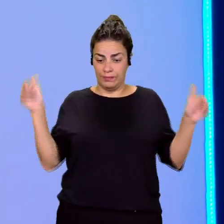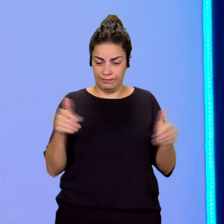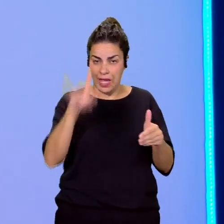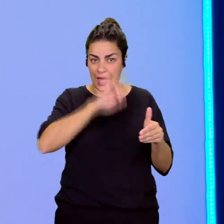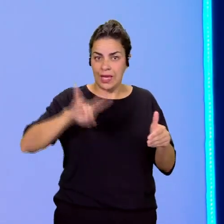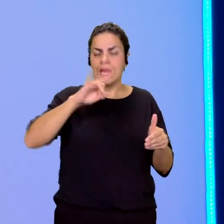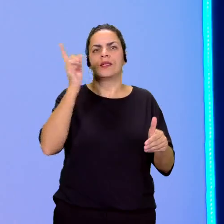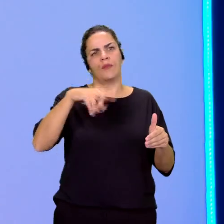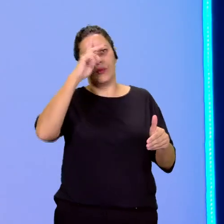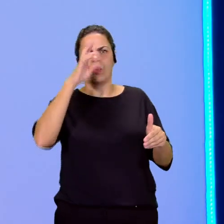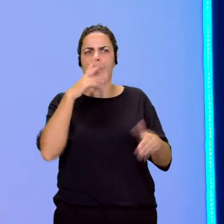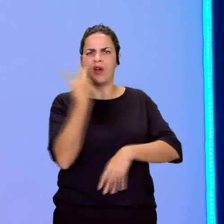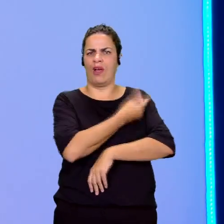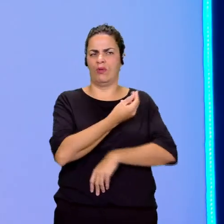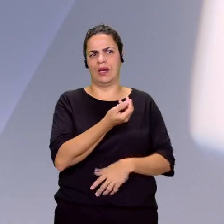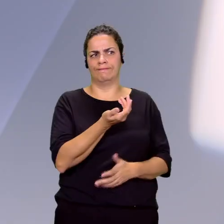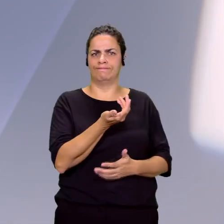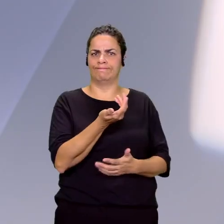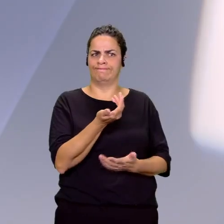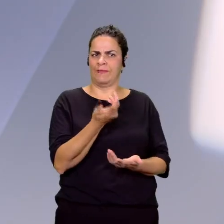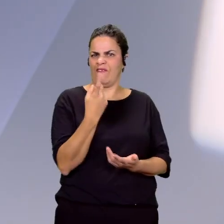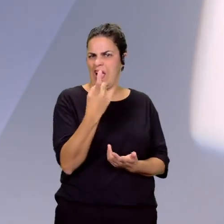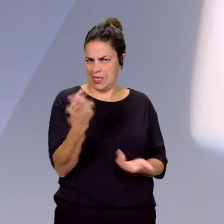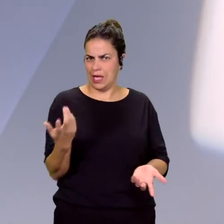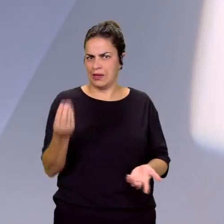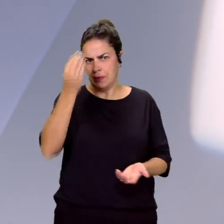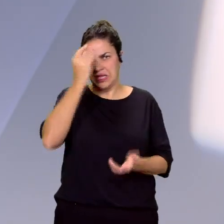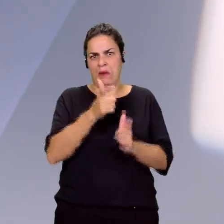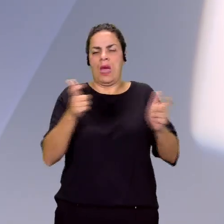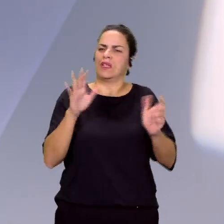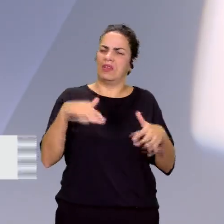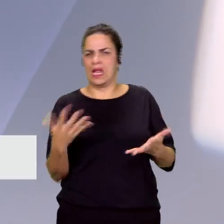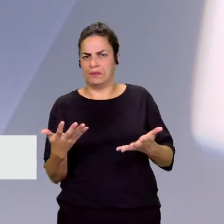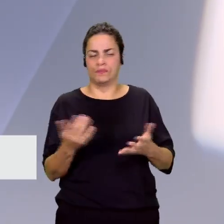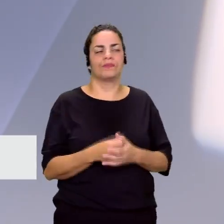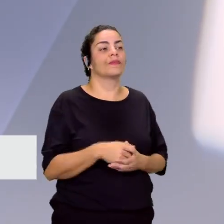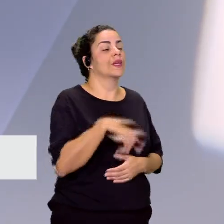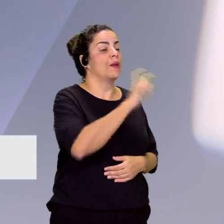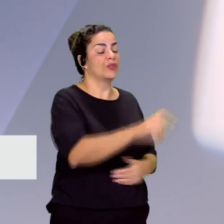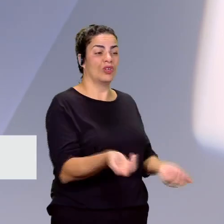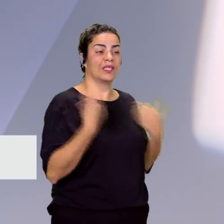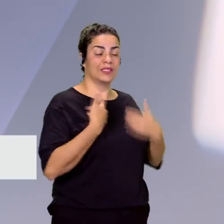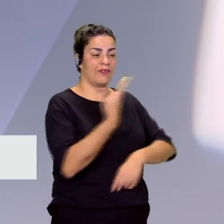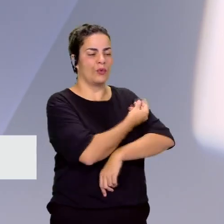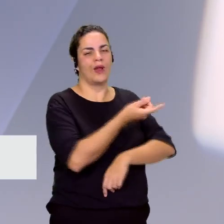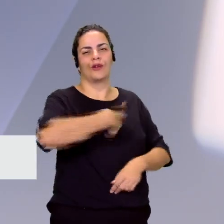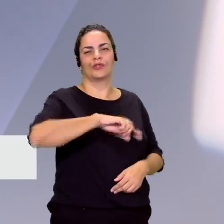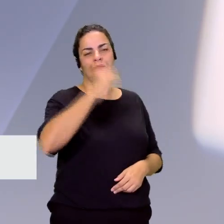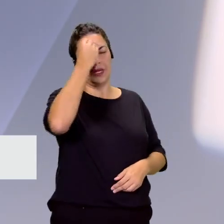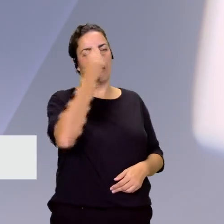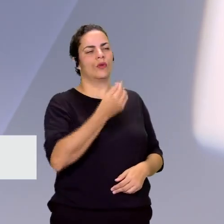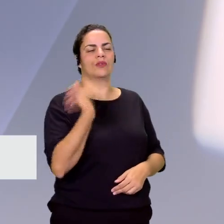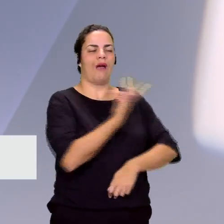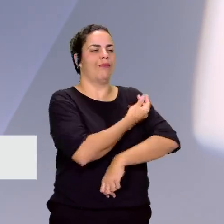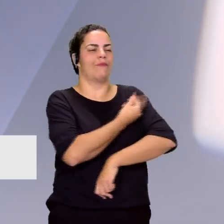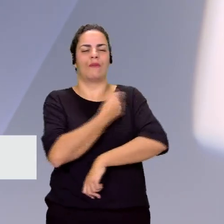vacunación preocupa porque no se está cumpliendo las expectativas. Bueno, los que nos dedicamos a la vacunación nunca estamos satisfechos con las coberturas, siempre